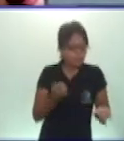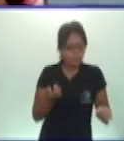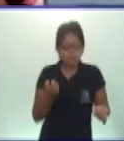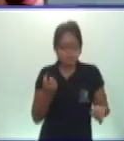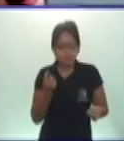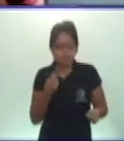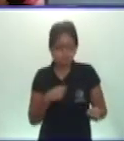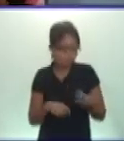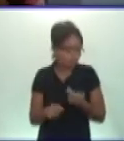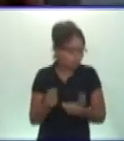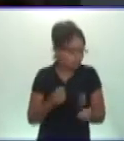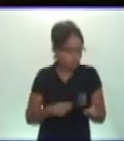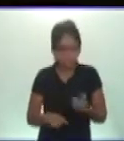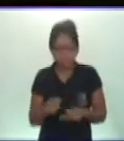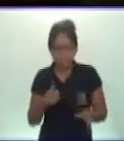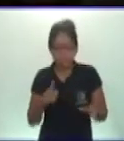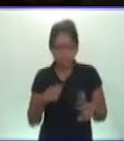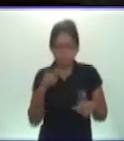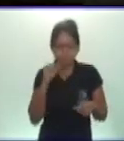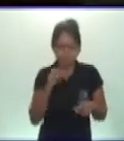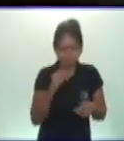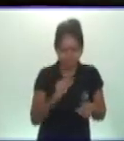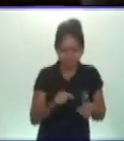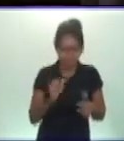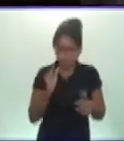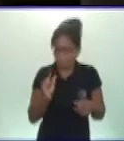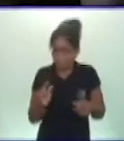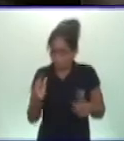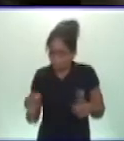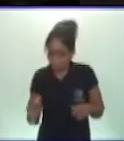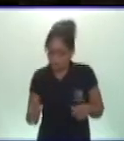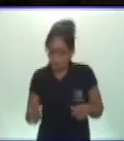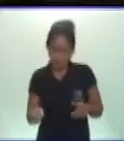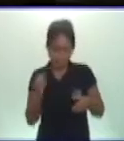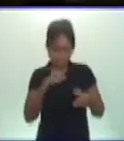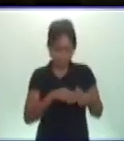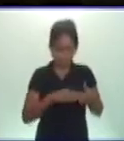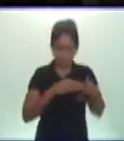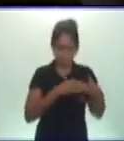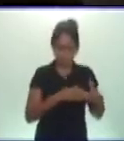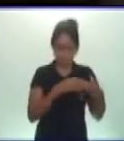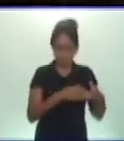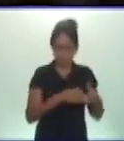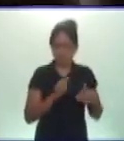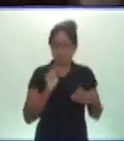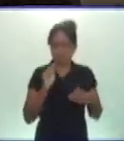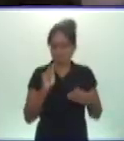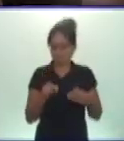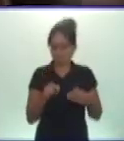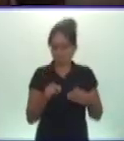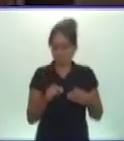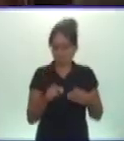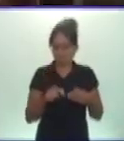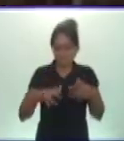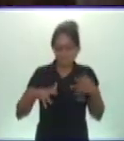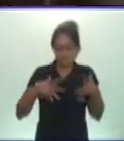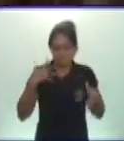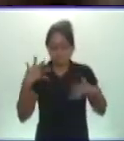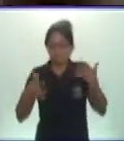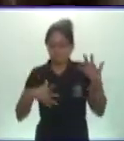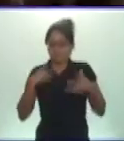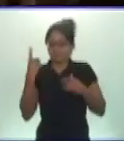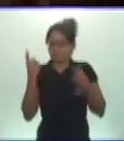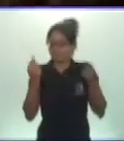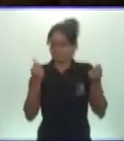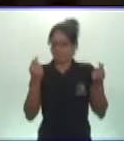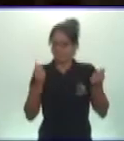estos marineros que venían con la flota, y eso animó muchísimo la economía de servicio a